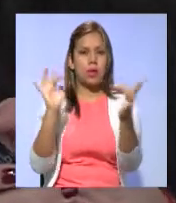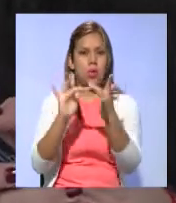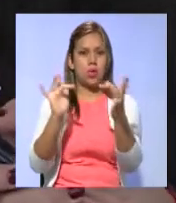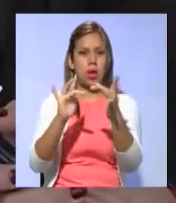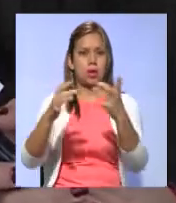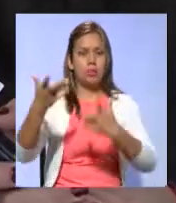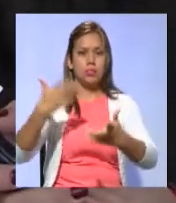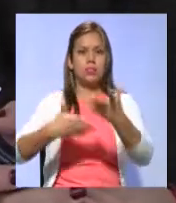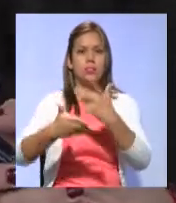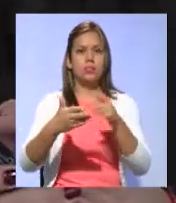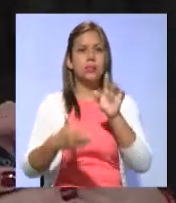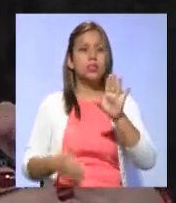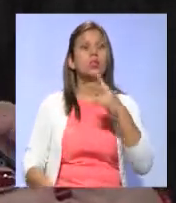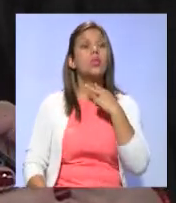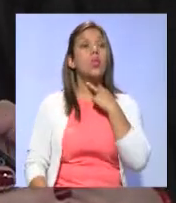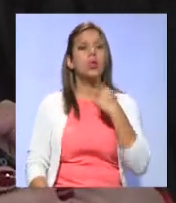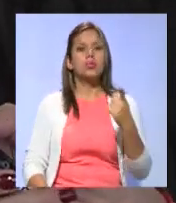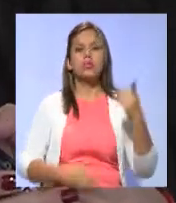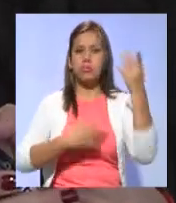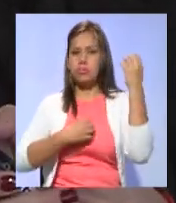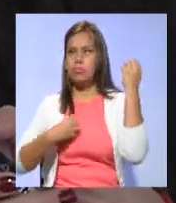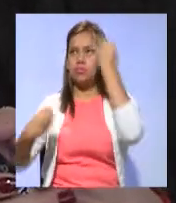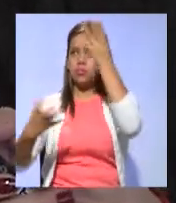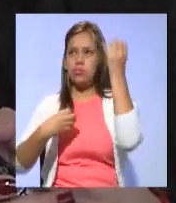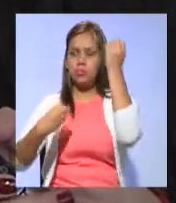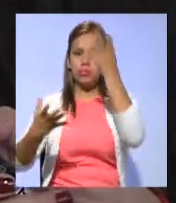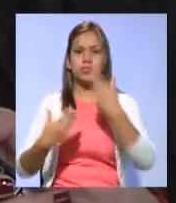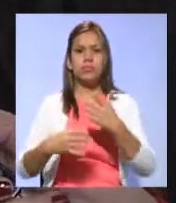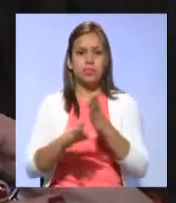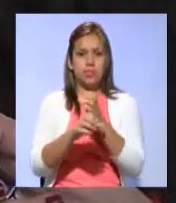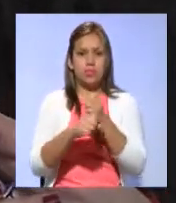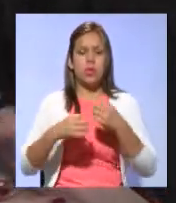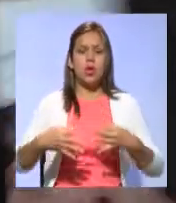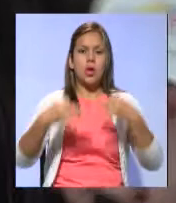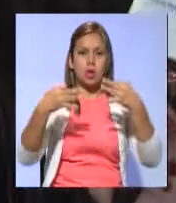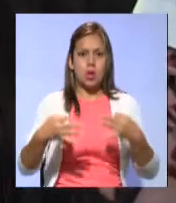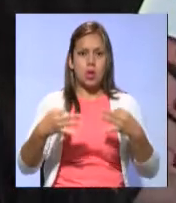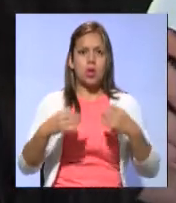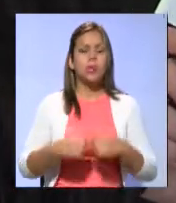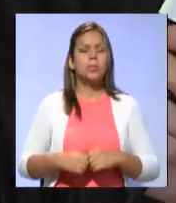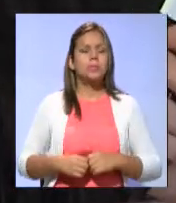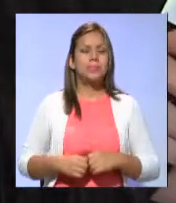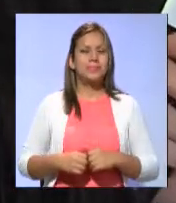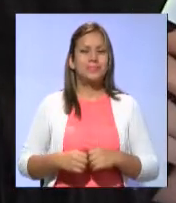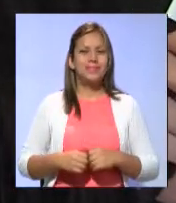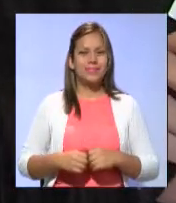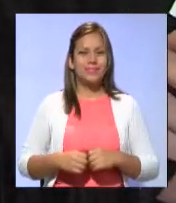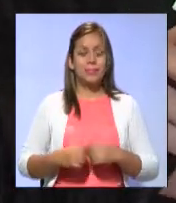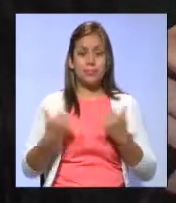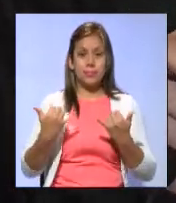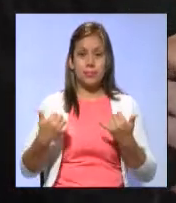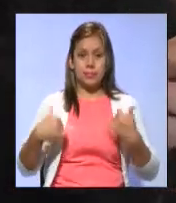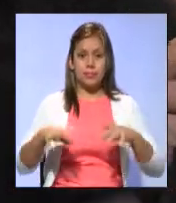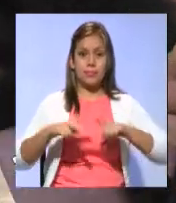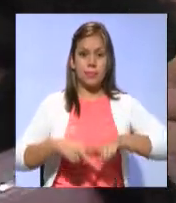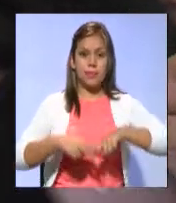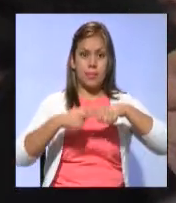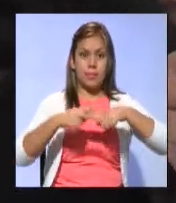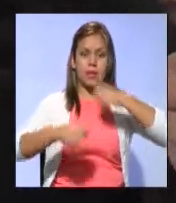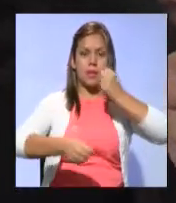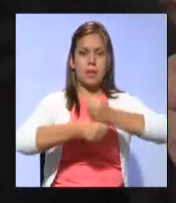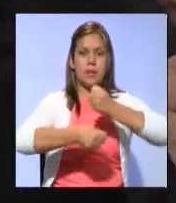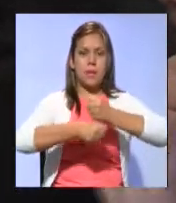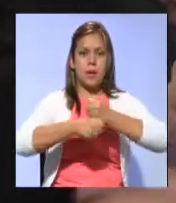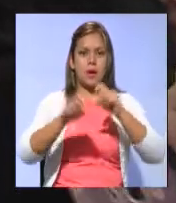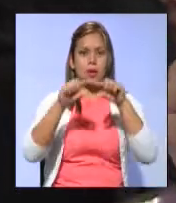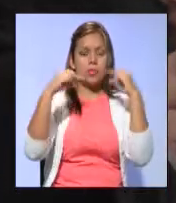sindicales, de sus requerimientos, pero principalmente lograr a cumplirlos. Entonces, quiere decir que en estos momentos ya se inicia la etapa de trabajo con respecto a